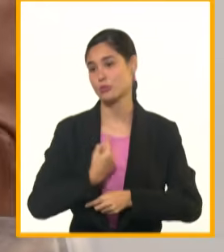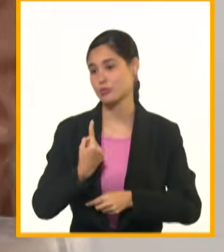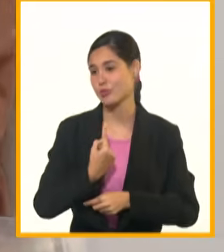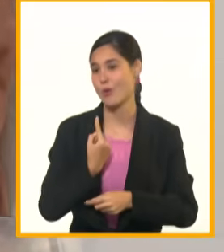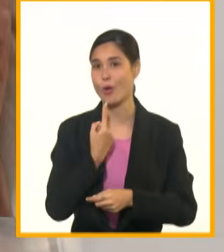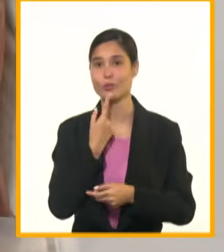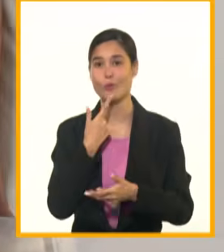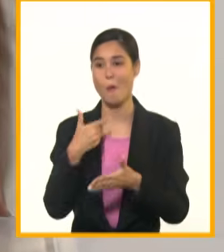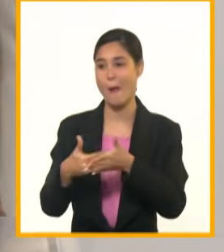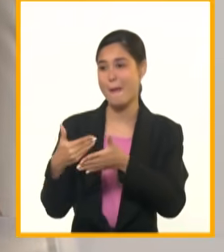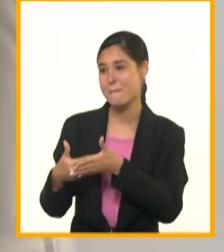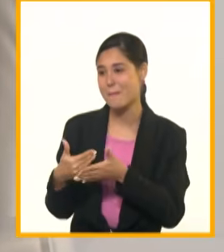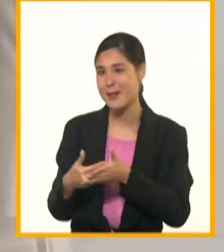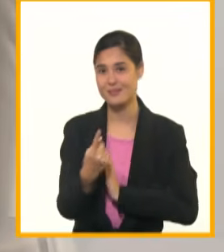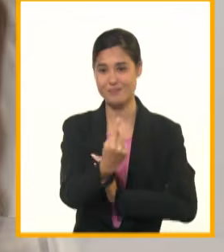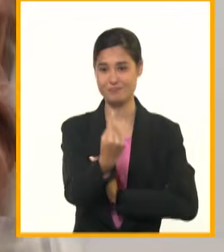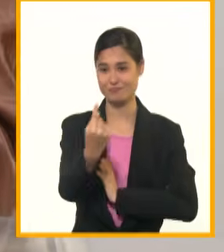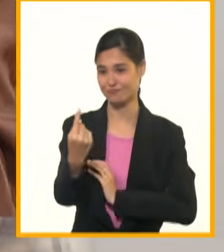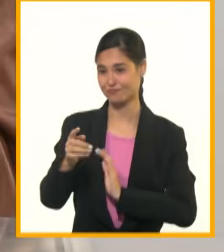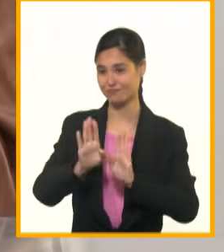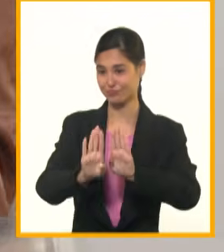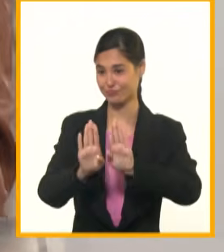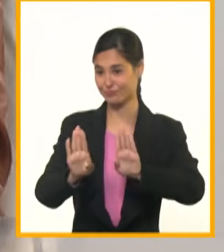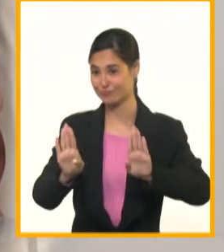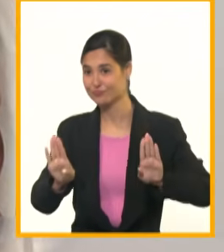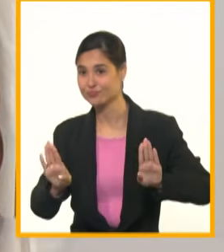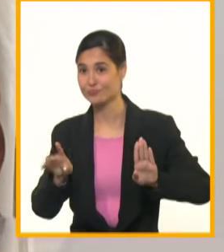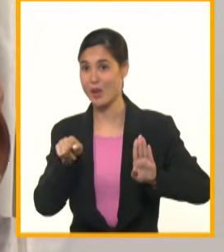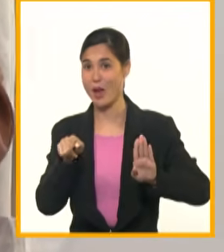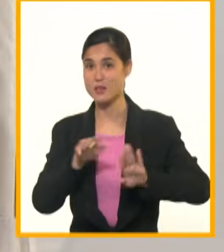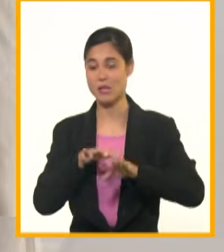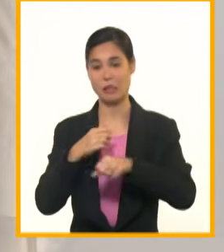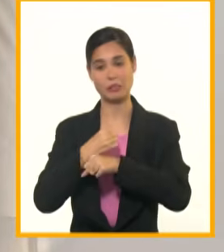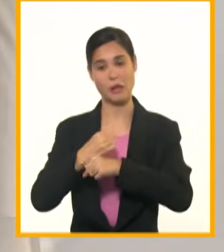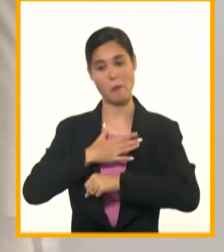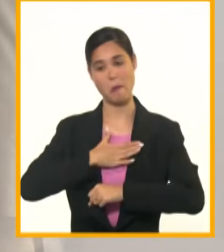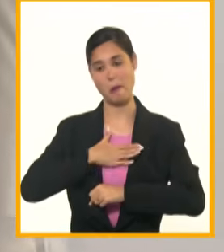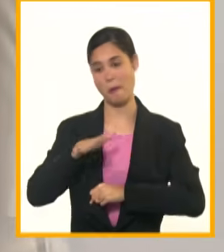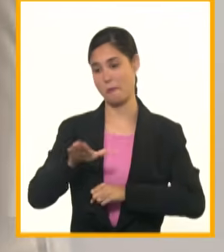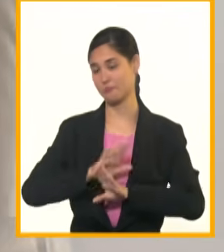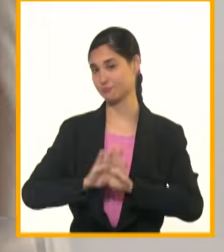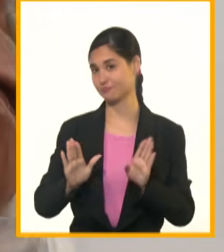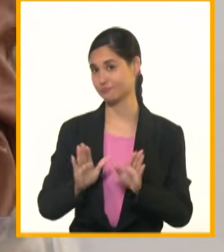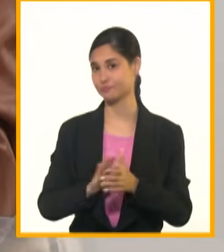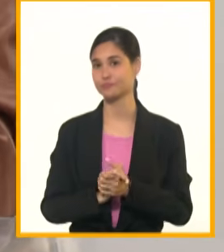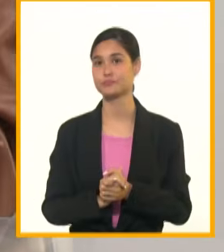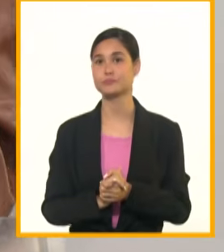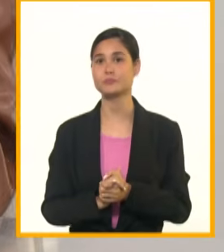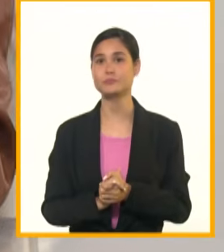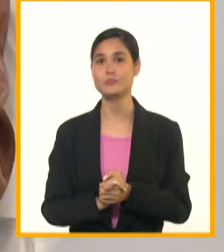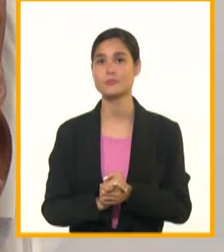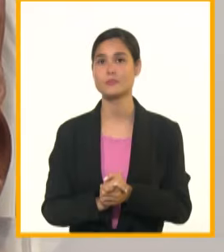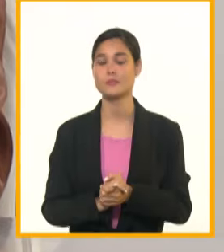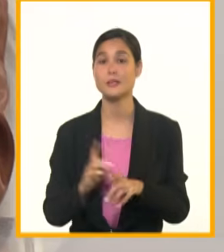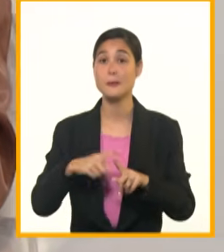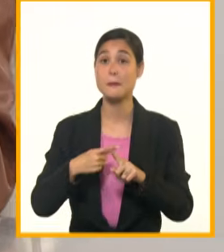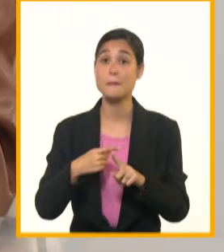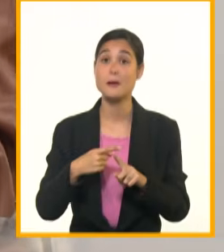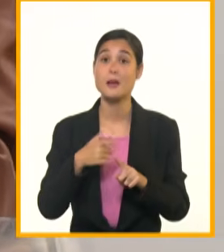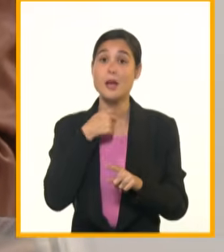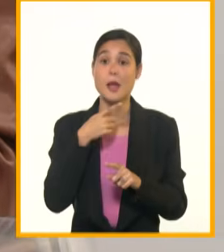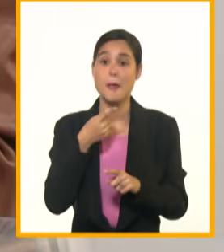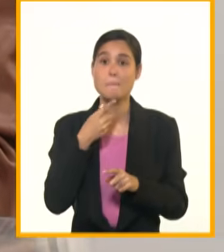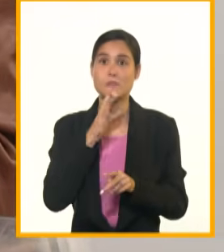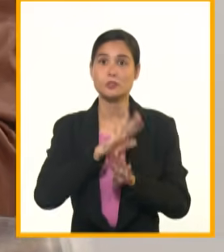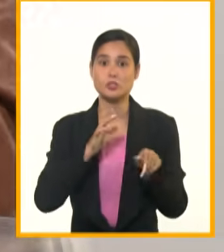provincia y tenemos empresas subordinadas directo a los municipios, sobre todo las que no tienen que dar una respuesta directa